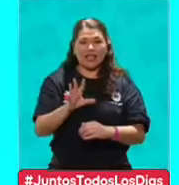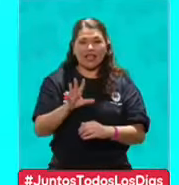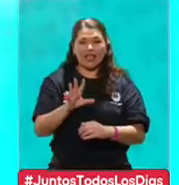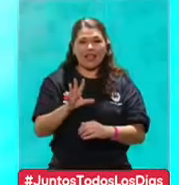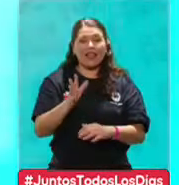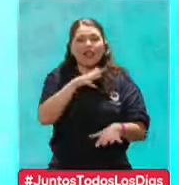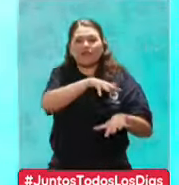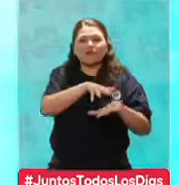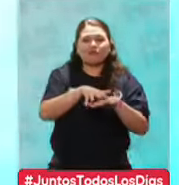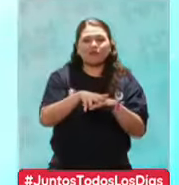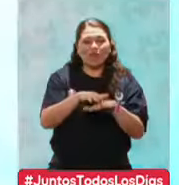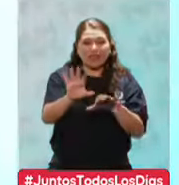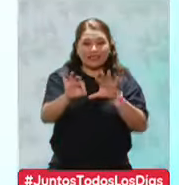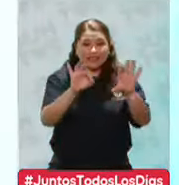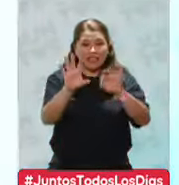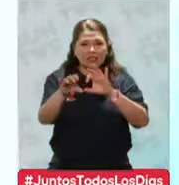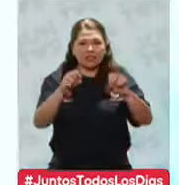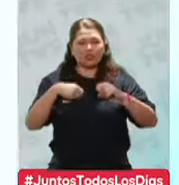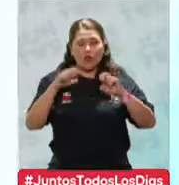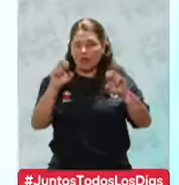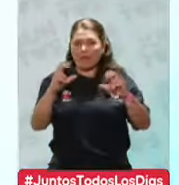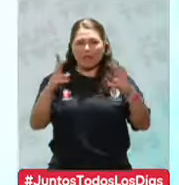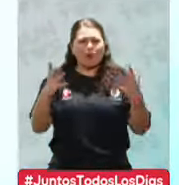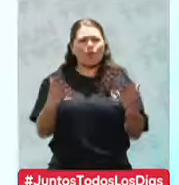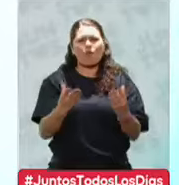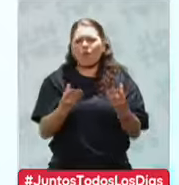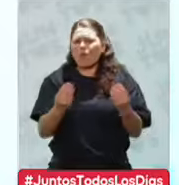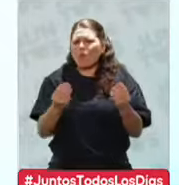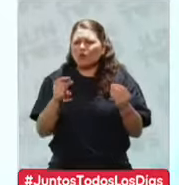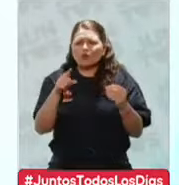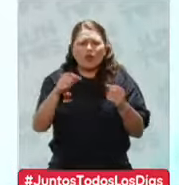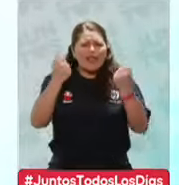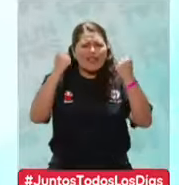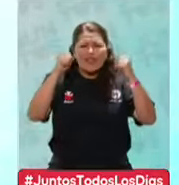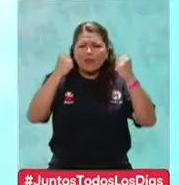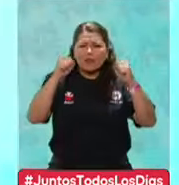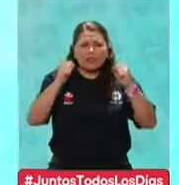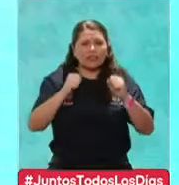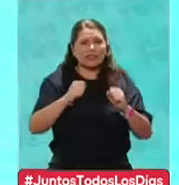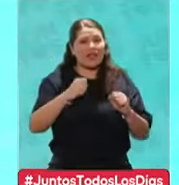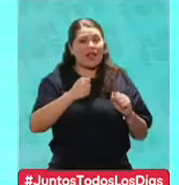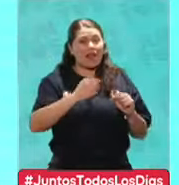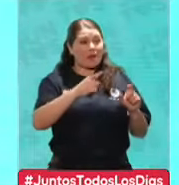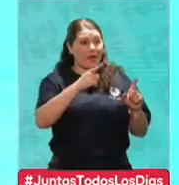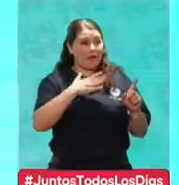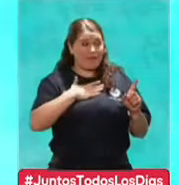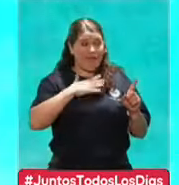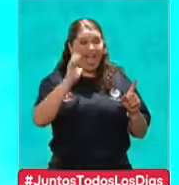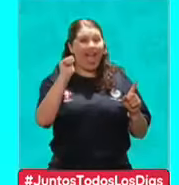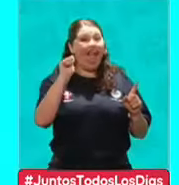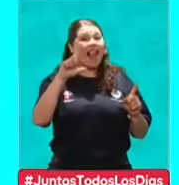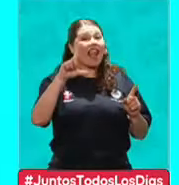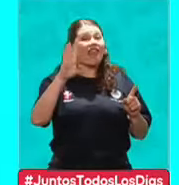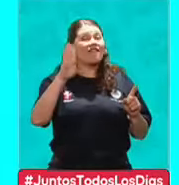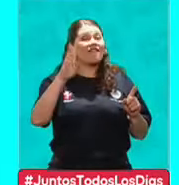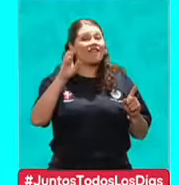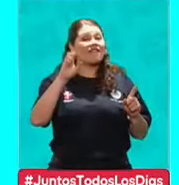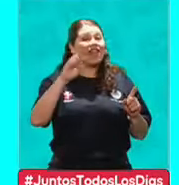selección. Yo admiro de verdad mucho a los deportistas paralímpicos. Alberto Abarza para mí es una gran